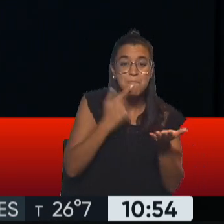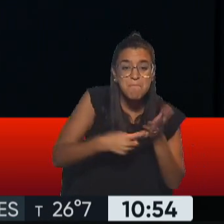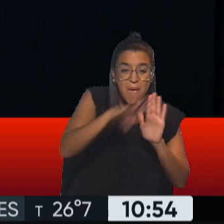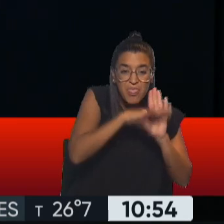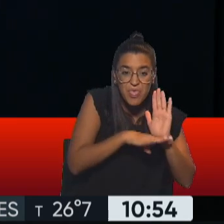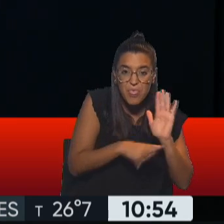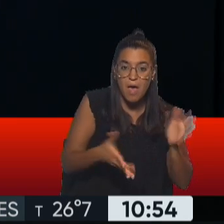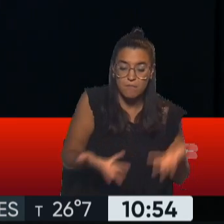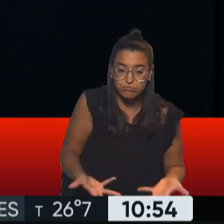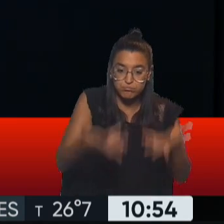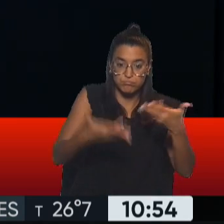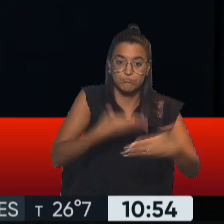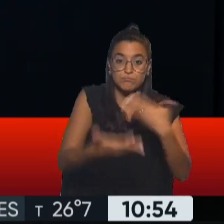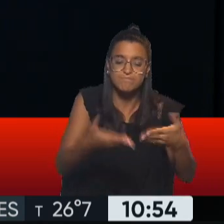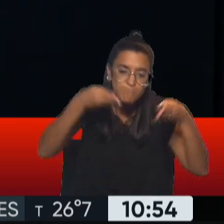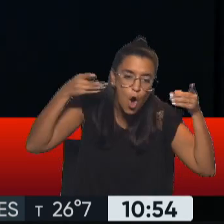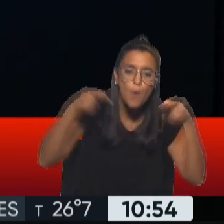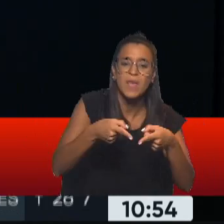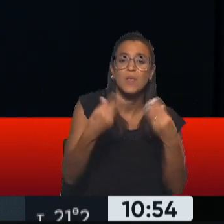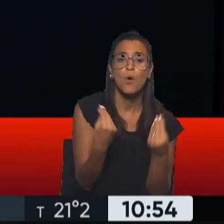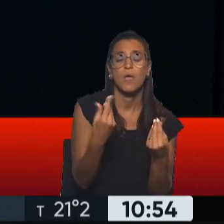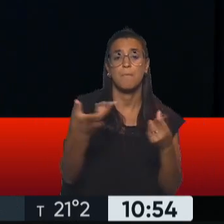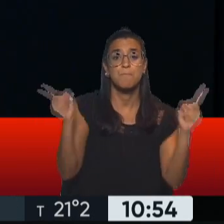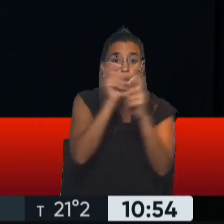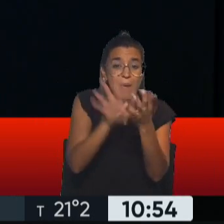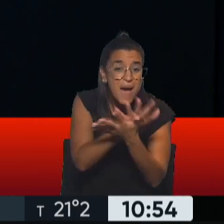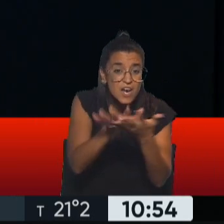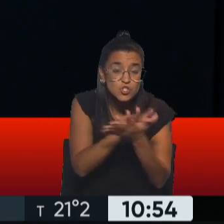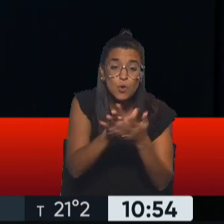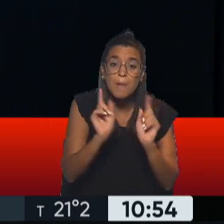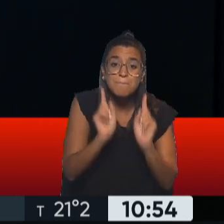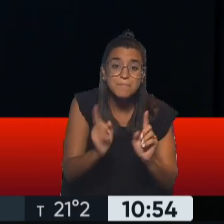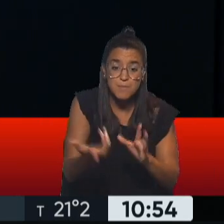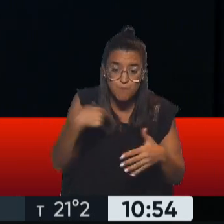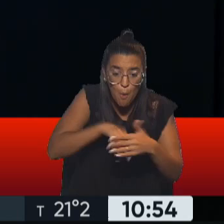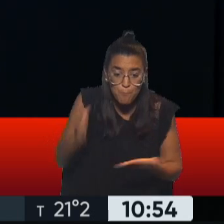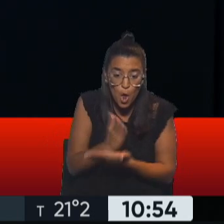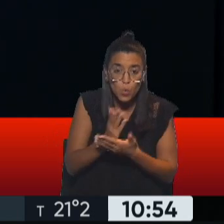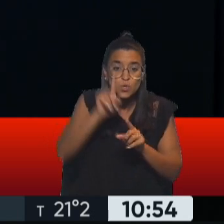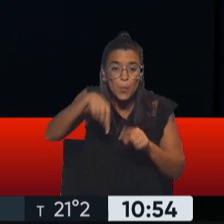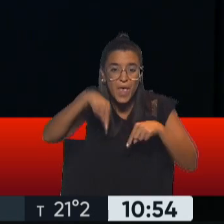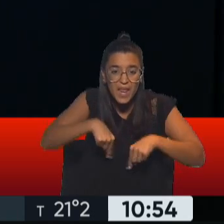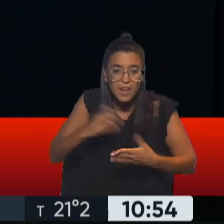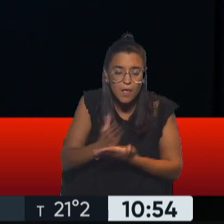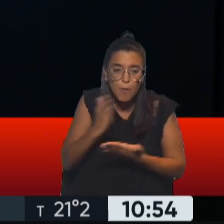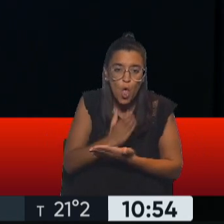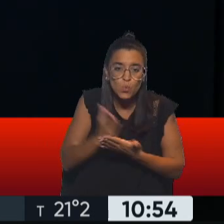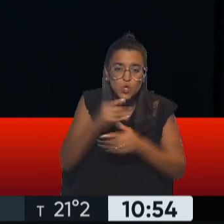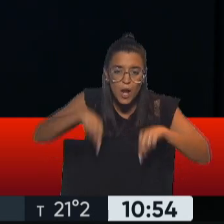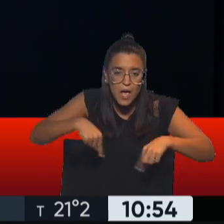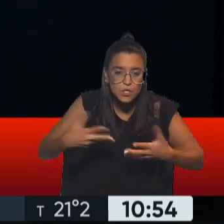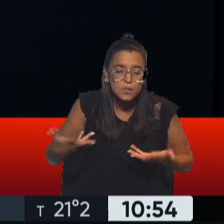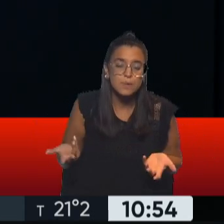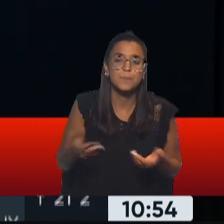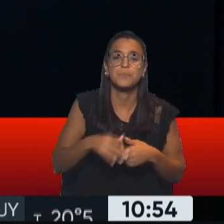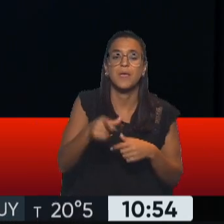el crecimiento apunta justamente a resolver los problemas que nuestra estructura productiva ha venido padeciendo.